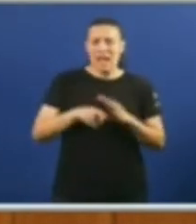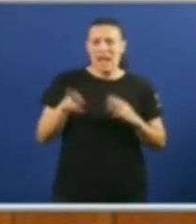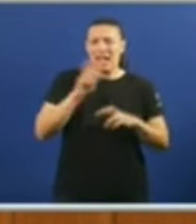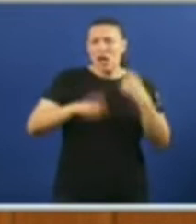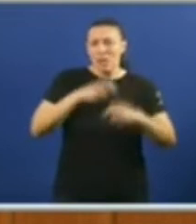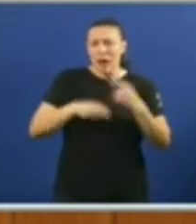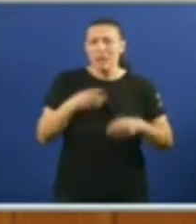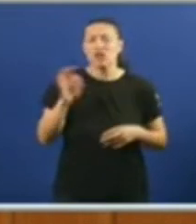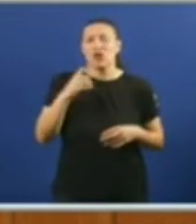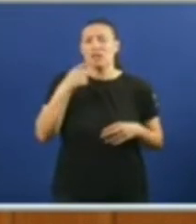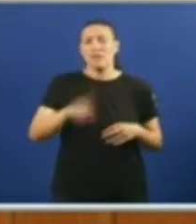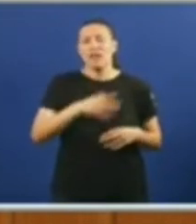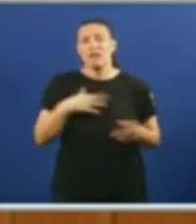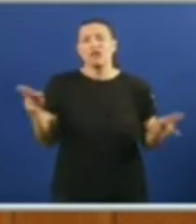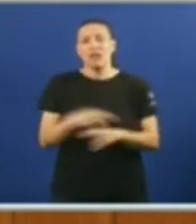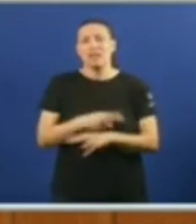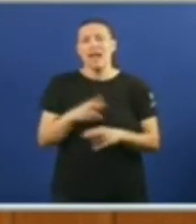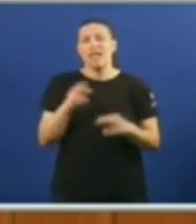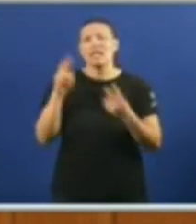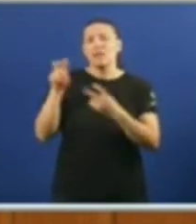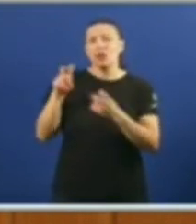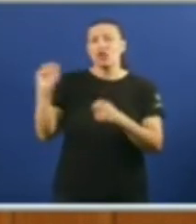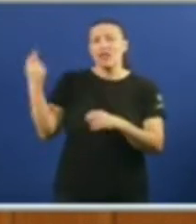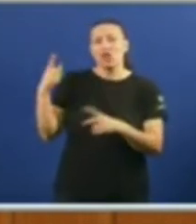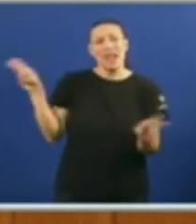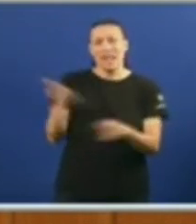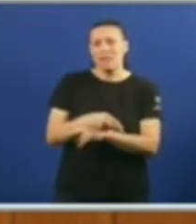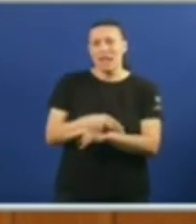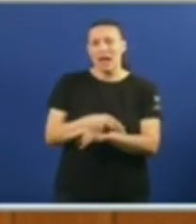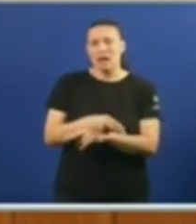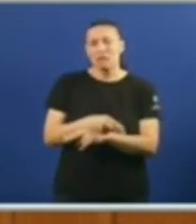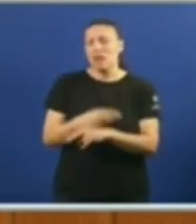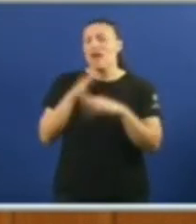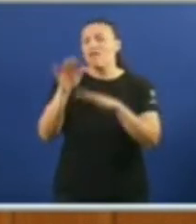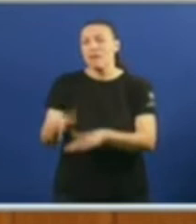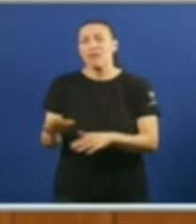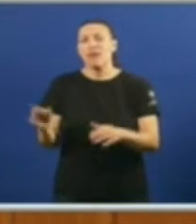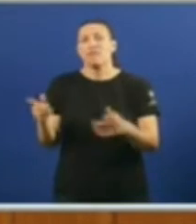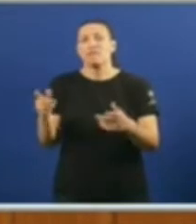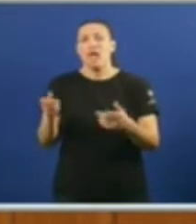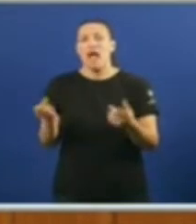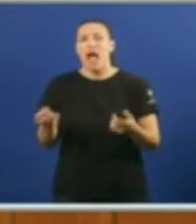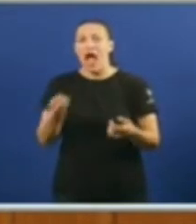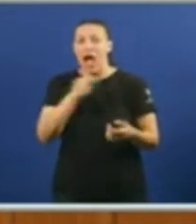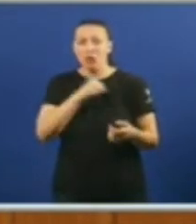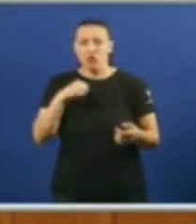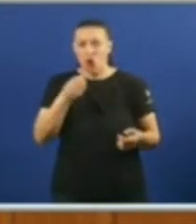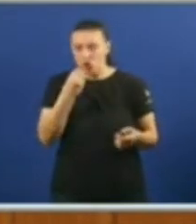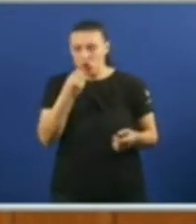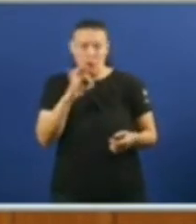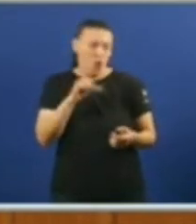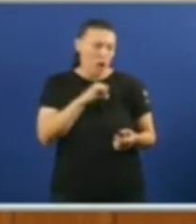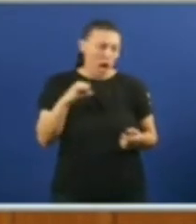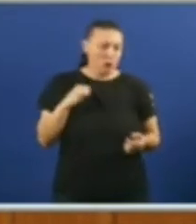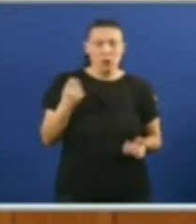e propoñemos eliminar ese imposto sol e favorecer realmente a autoproducción e o autoconsumo, que nun país como Galiza,